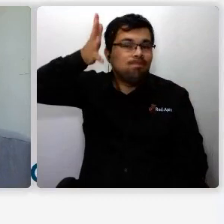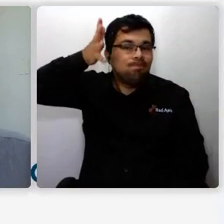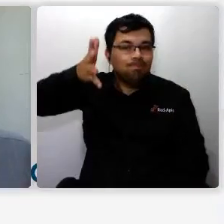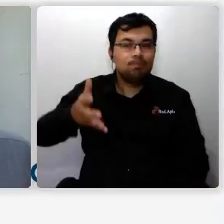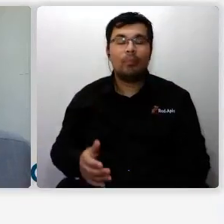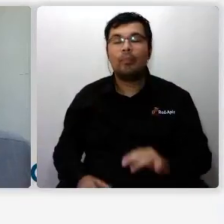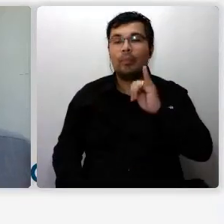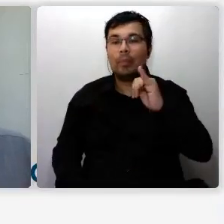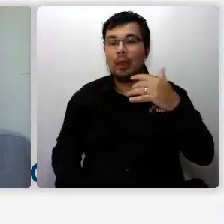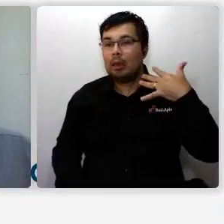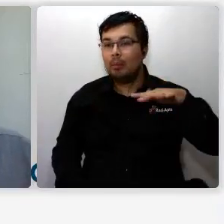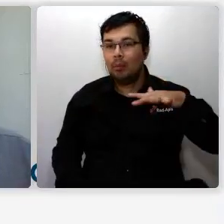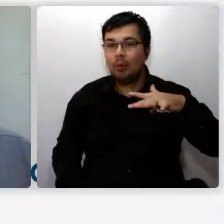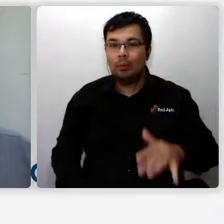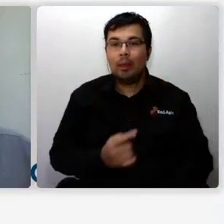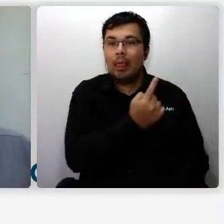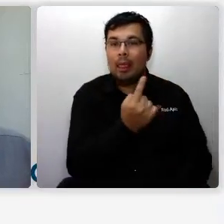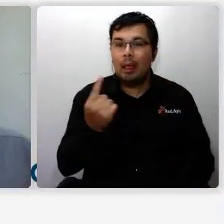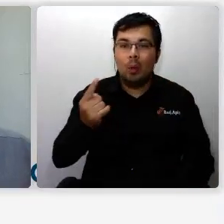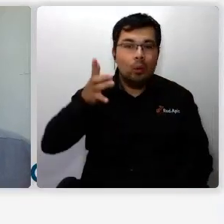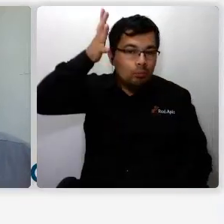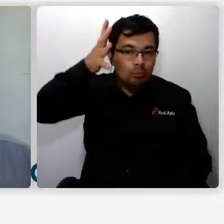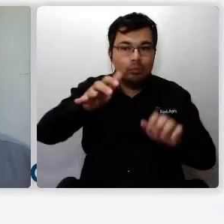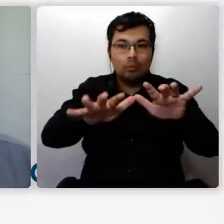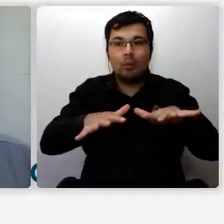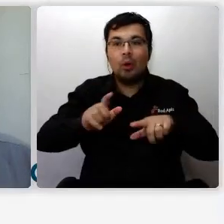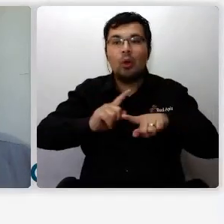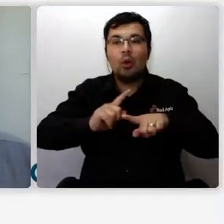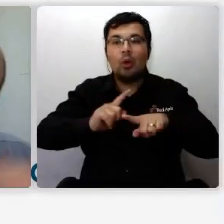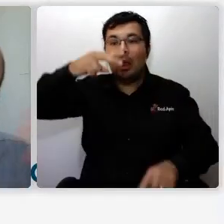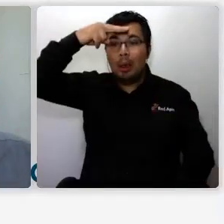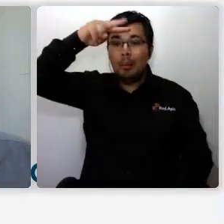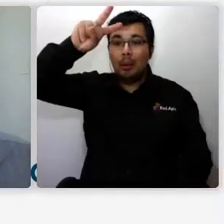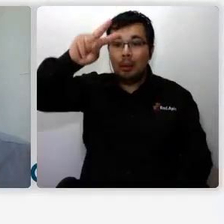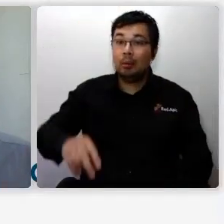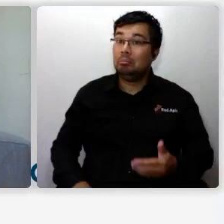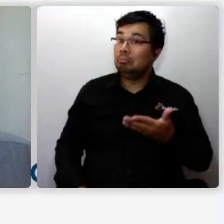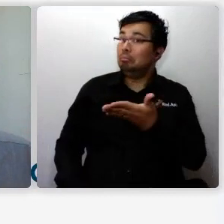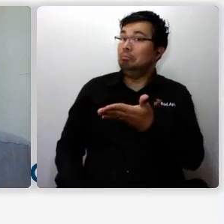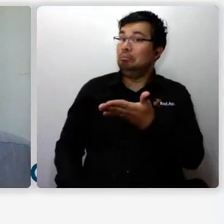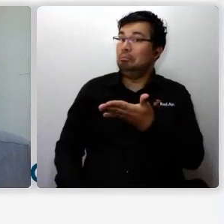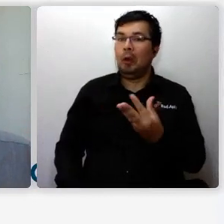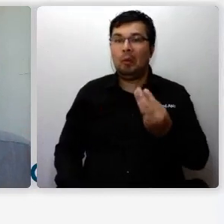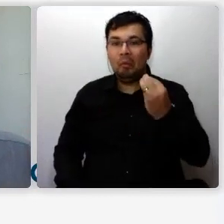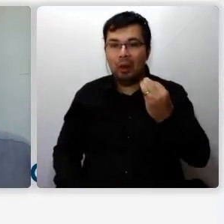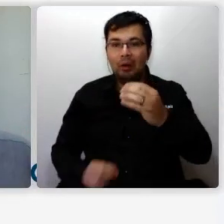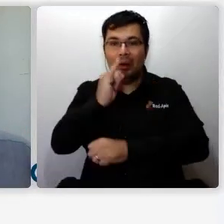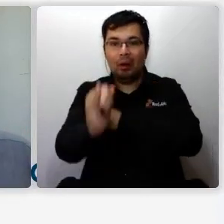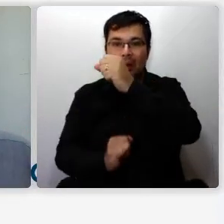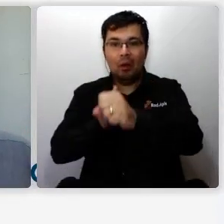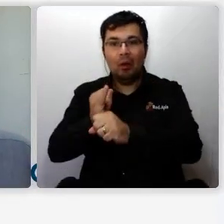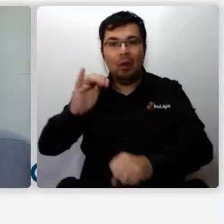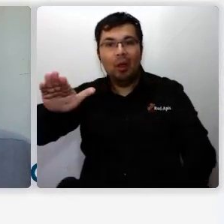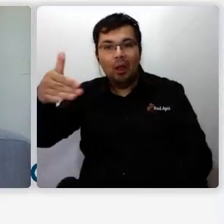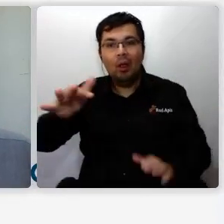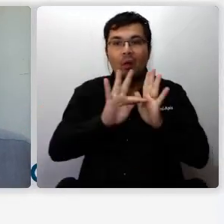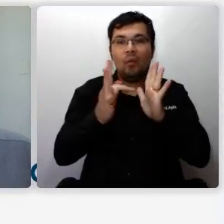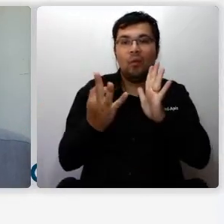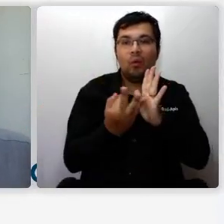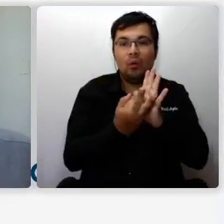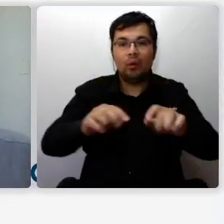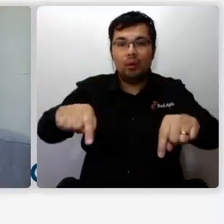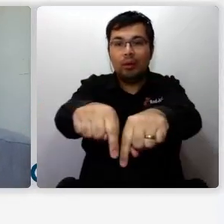realizando. Patricia México Pinto dice: desde México, ¿qué se creen? Estamos a nivel internacional también. Fundadora de Espacio Reconto de